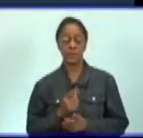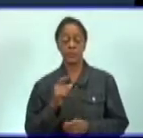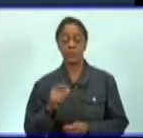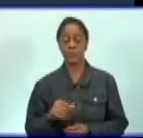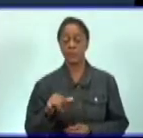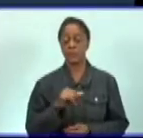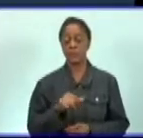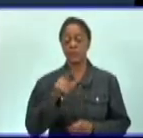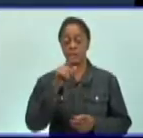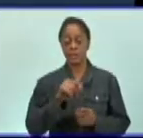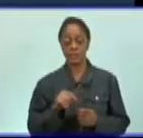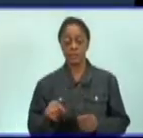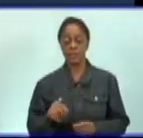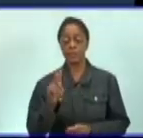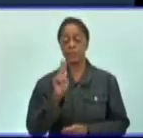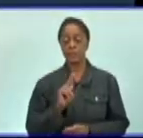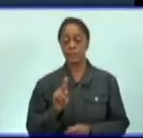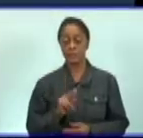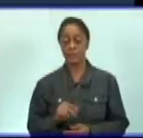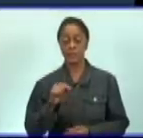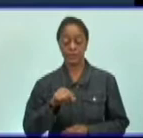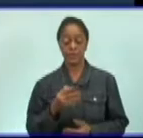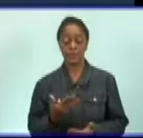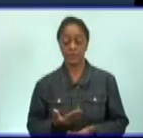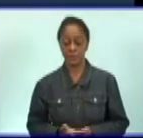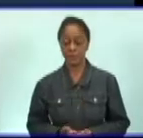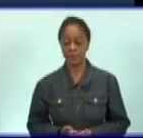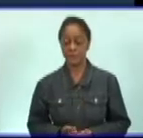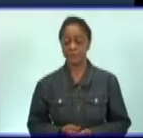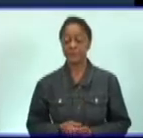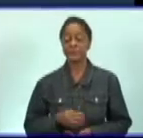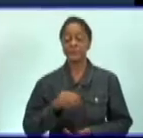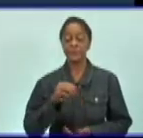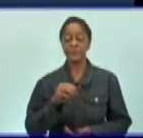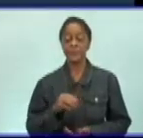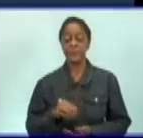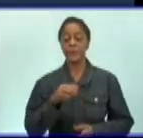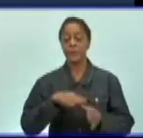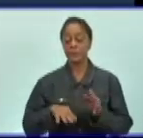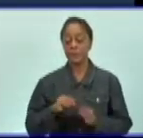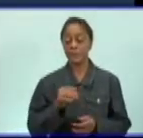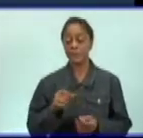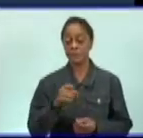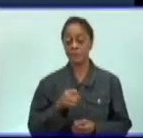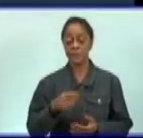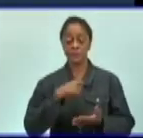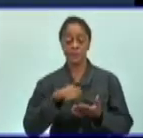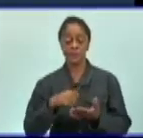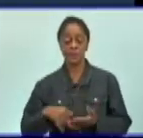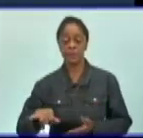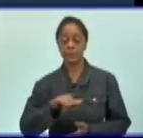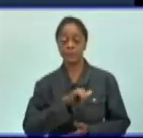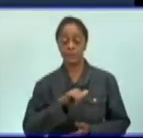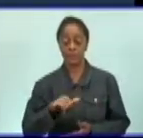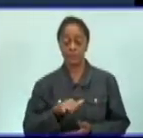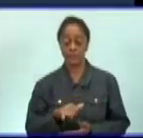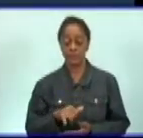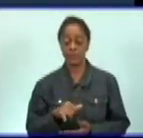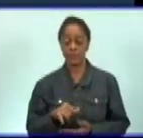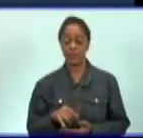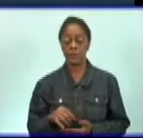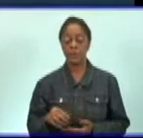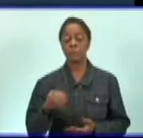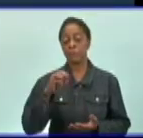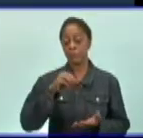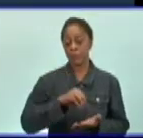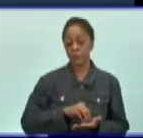misma medida de unidad. En este caso, aplicamos el procedimiento escrito igual, colocamos un